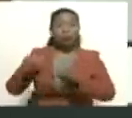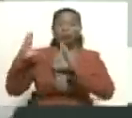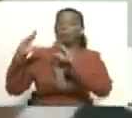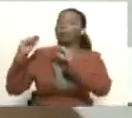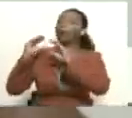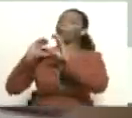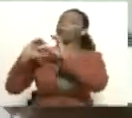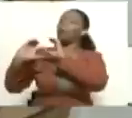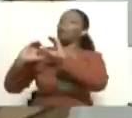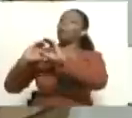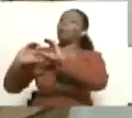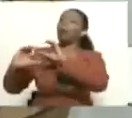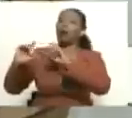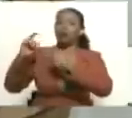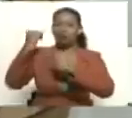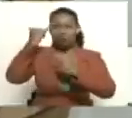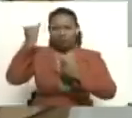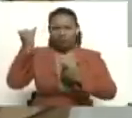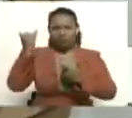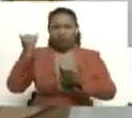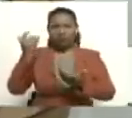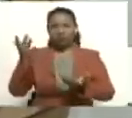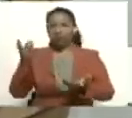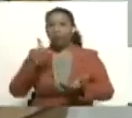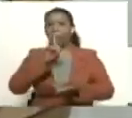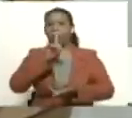juntos. Es que son hasta malagradecidos.